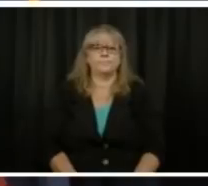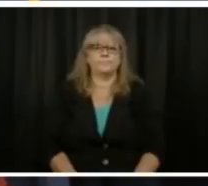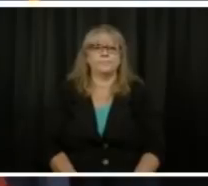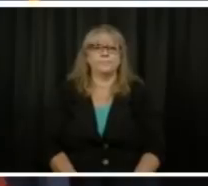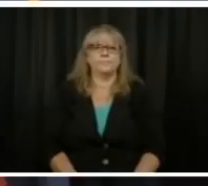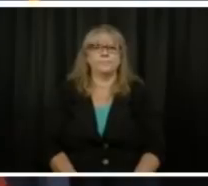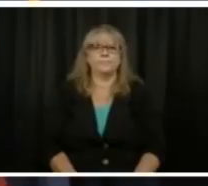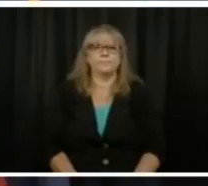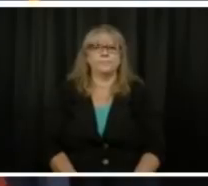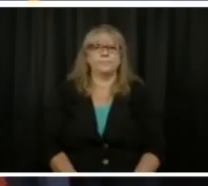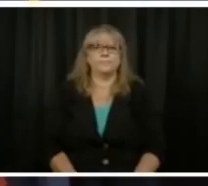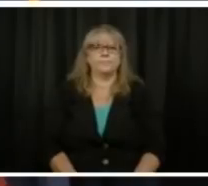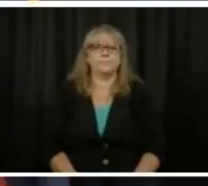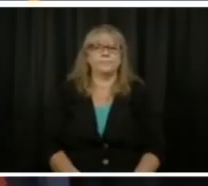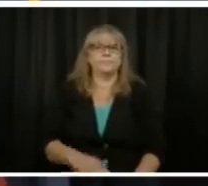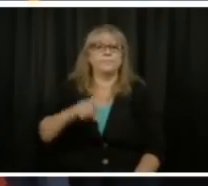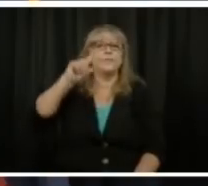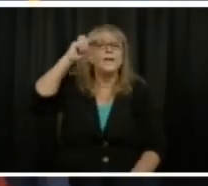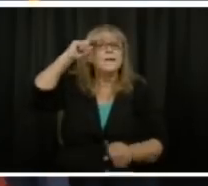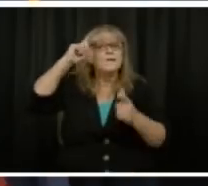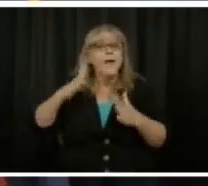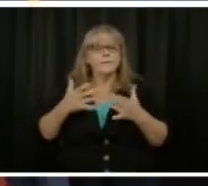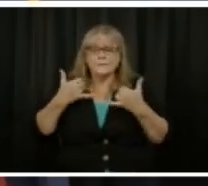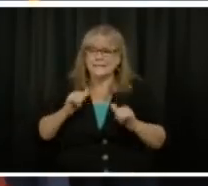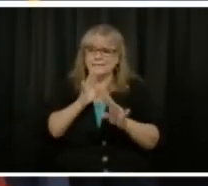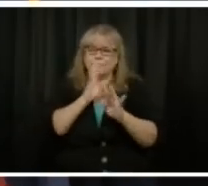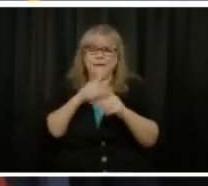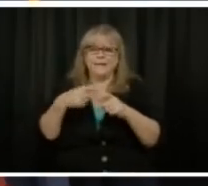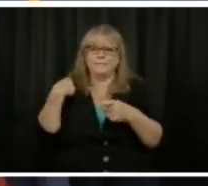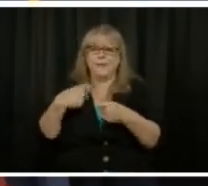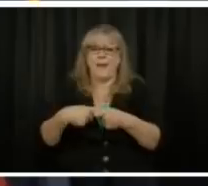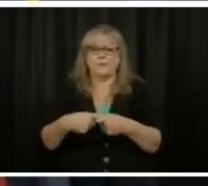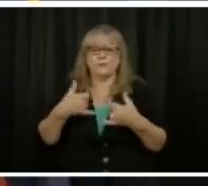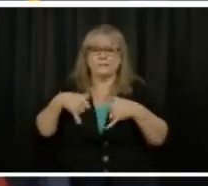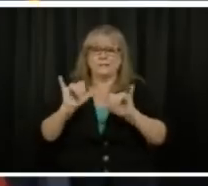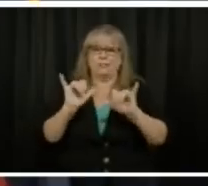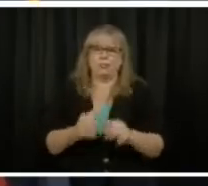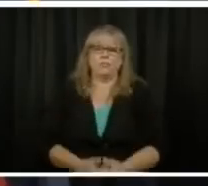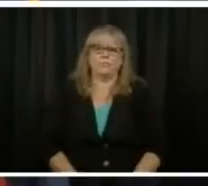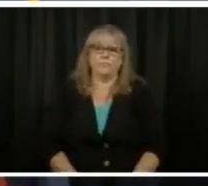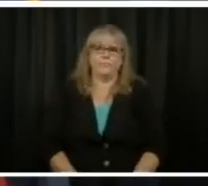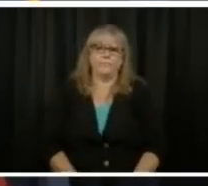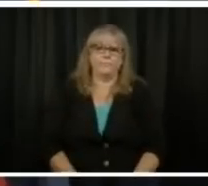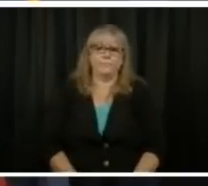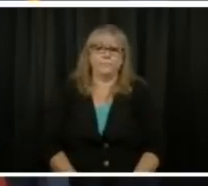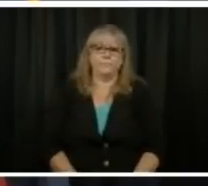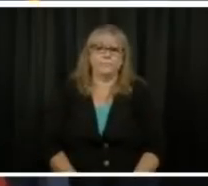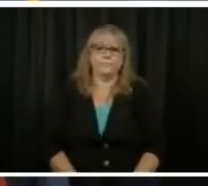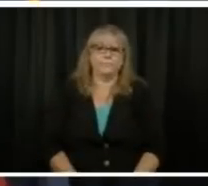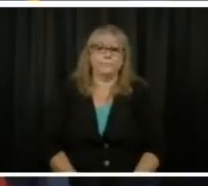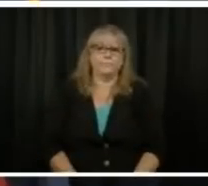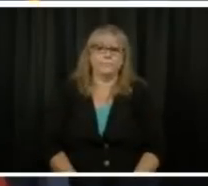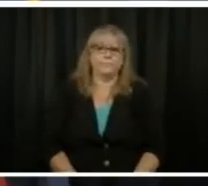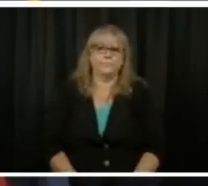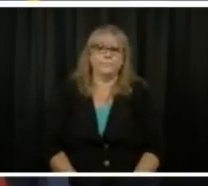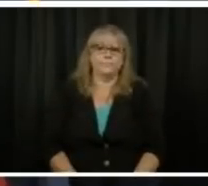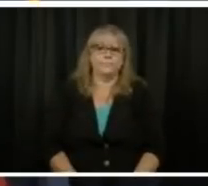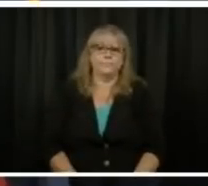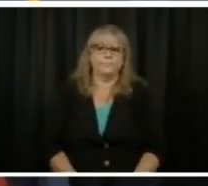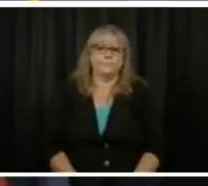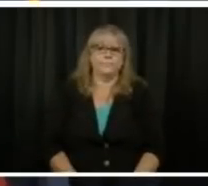Necesitamos hacer un mejor puesto nacional en dar la